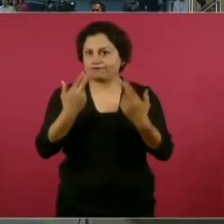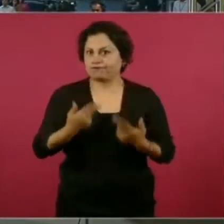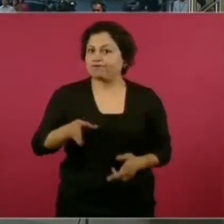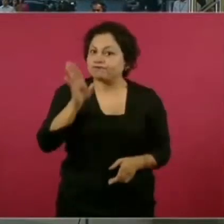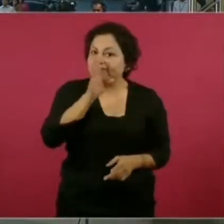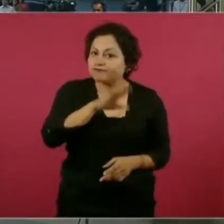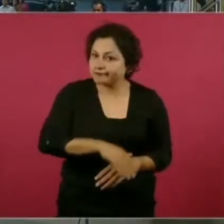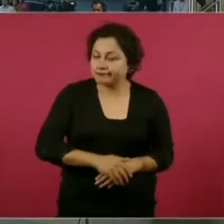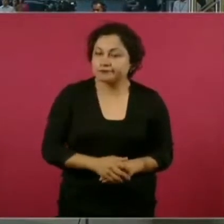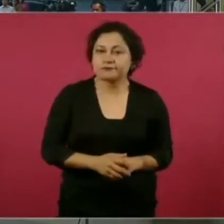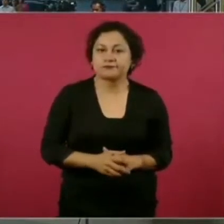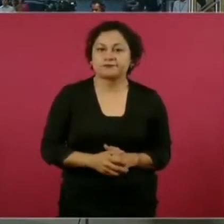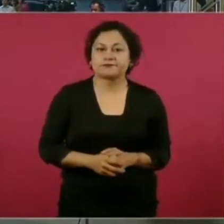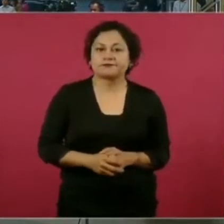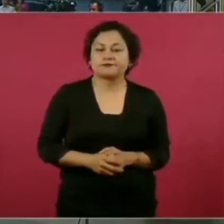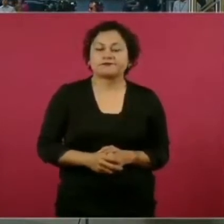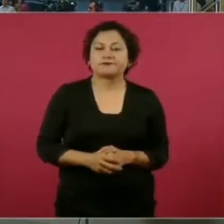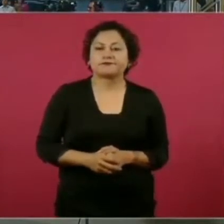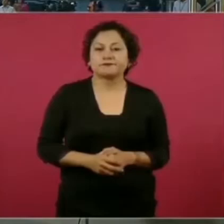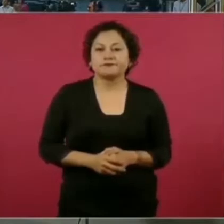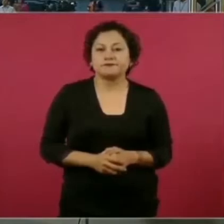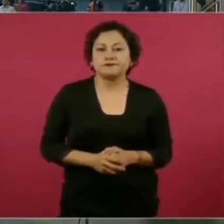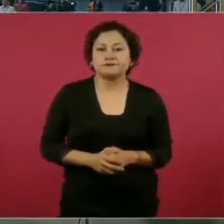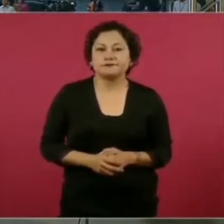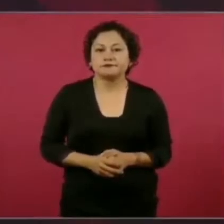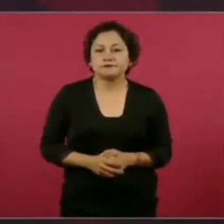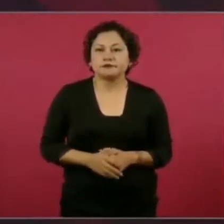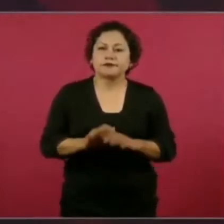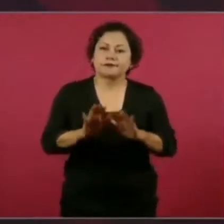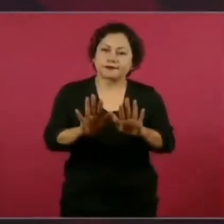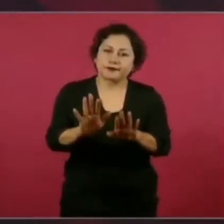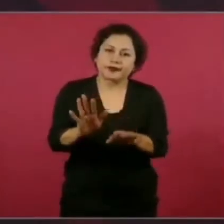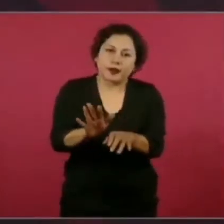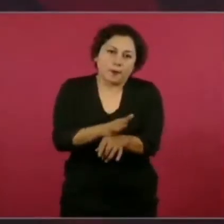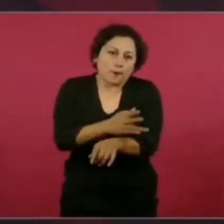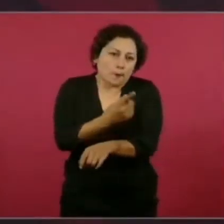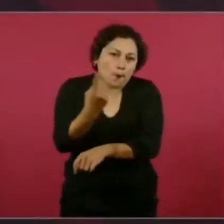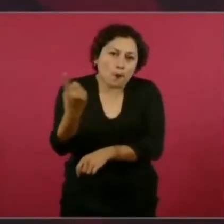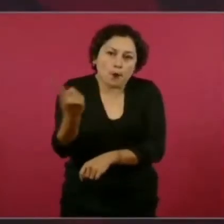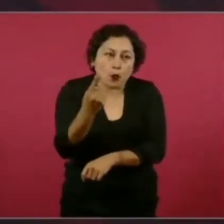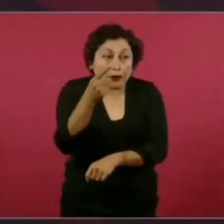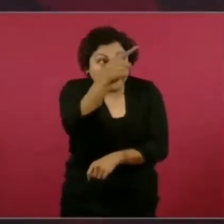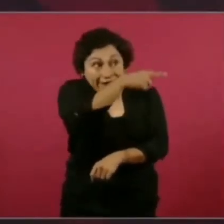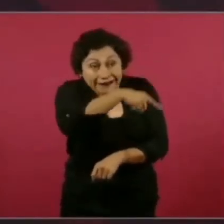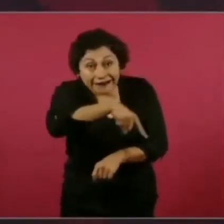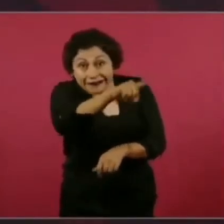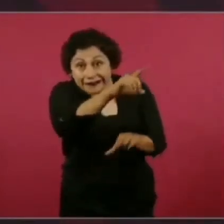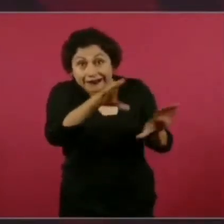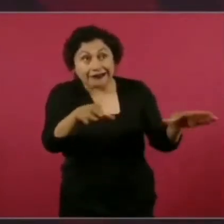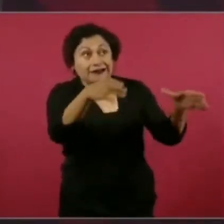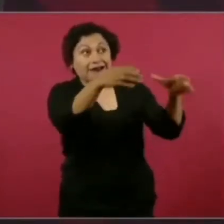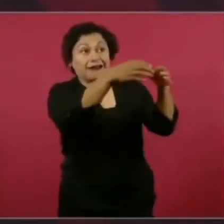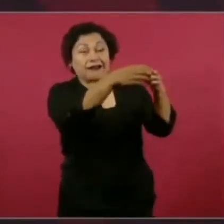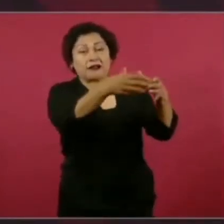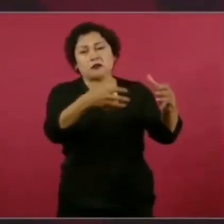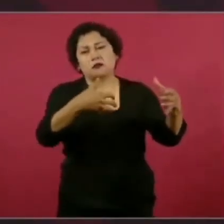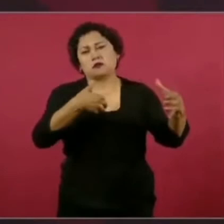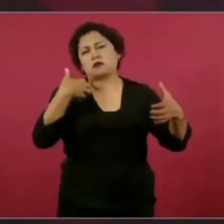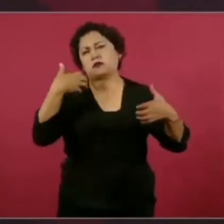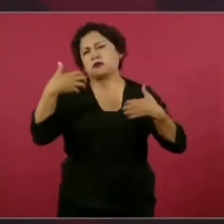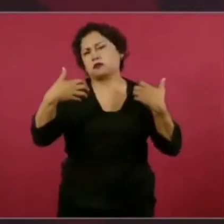En los medios y ya se Porque están muy molestos, pensaban de